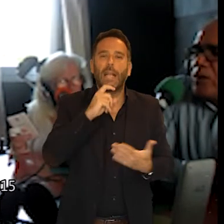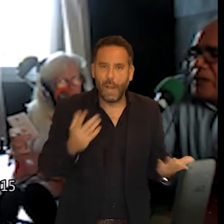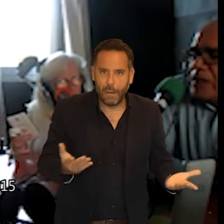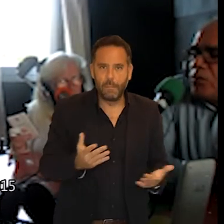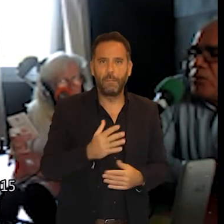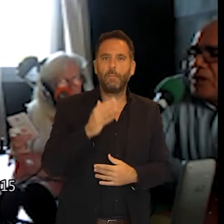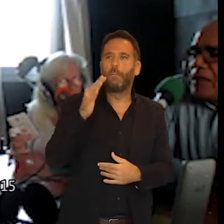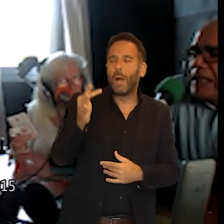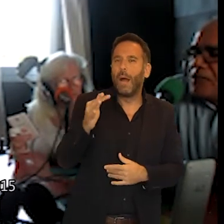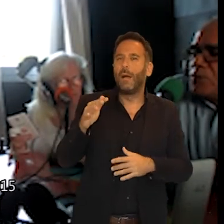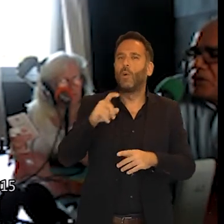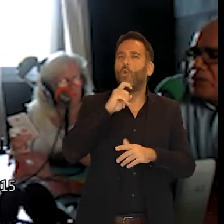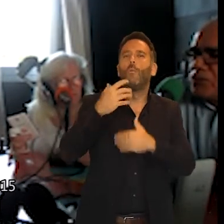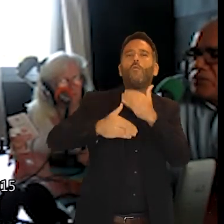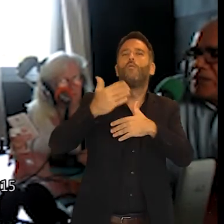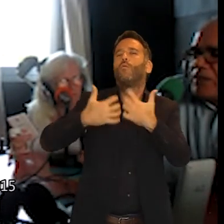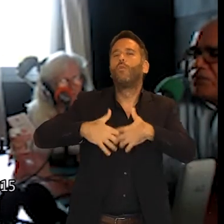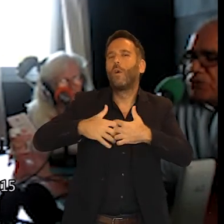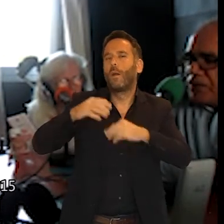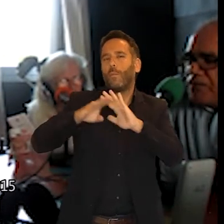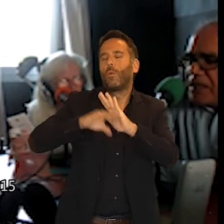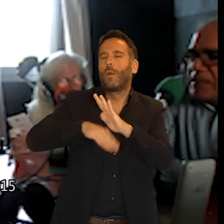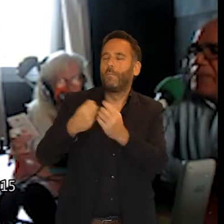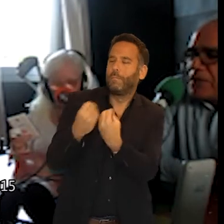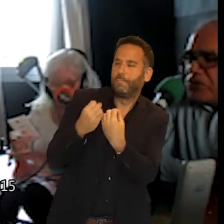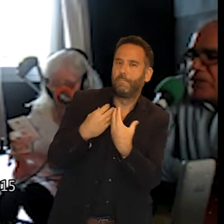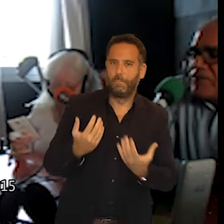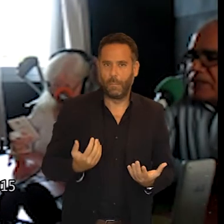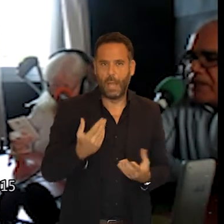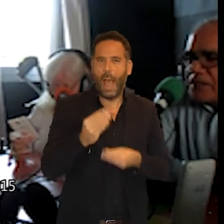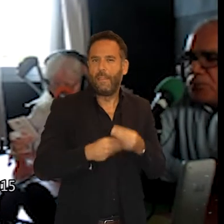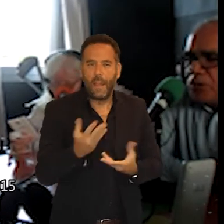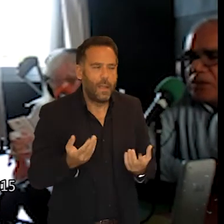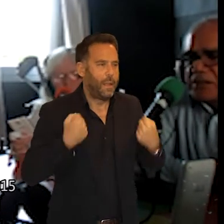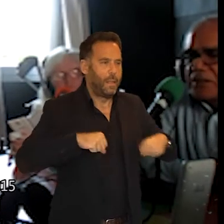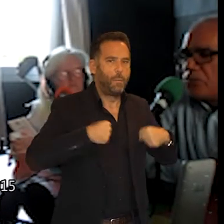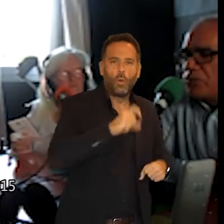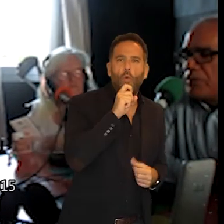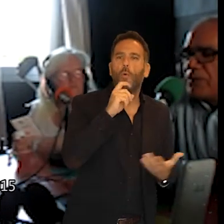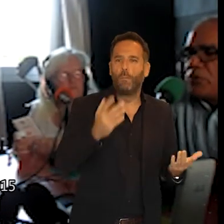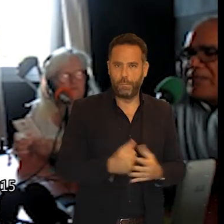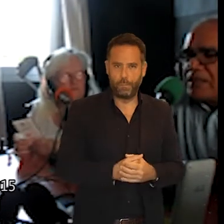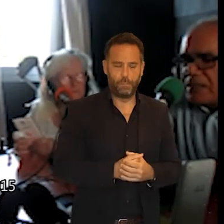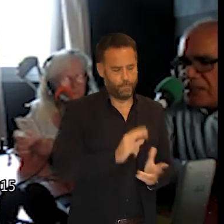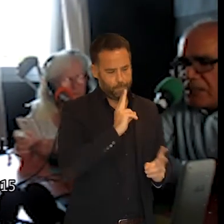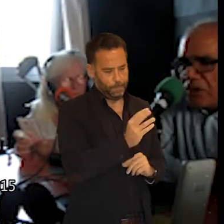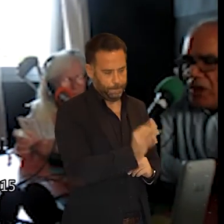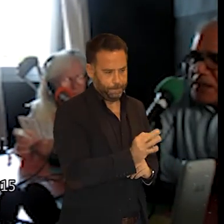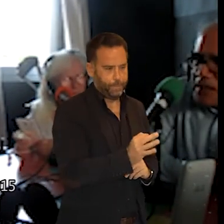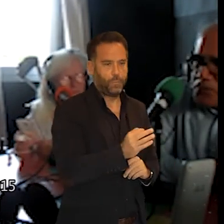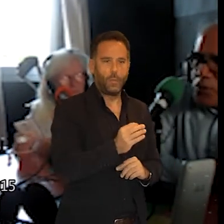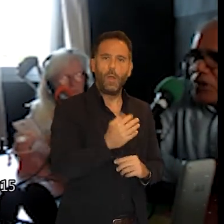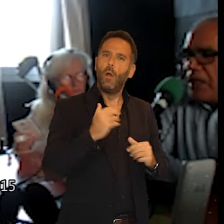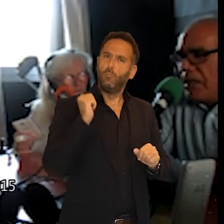cuál es la dinámica del propio programa. ¿Qué es lo que hacéis o cómo lo lleváis? Bueno, lo llevamos